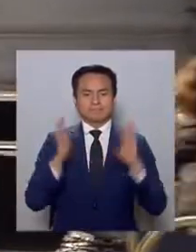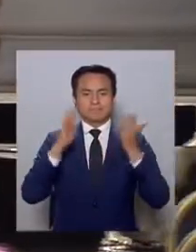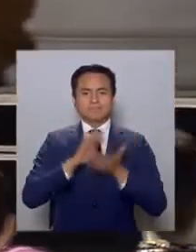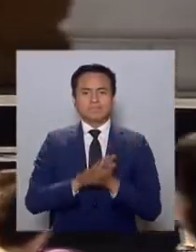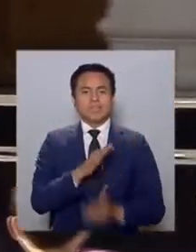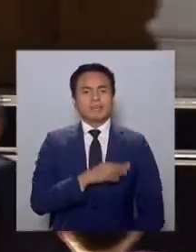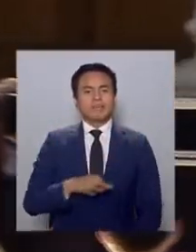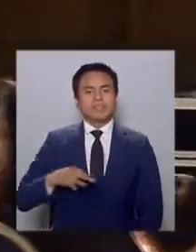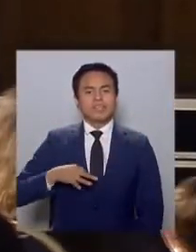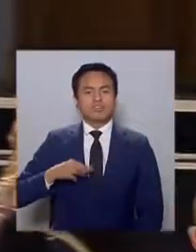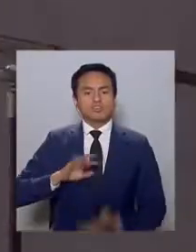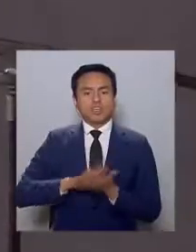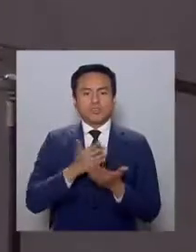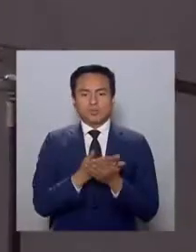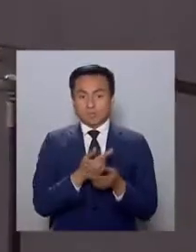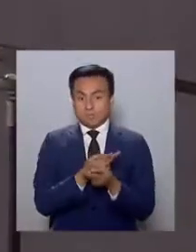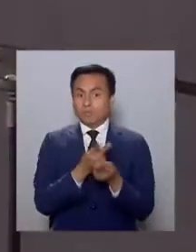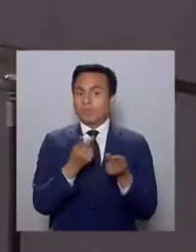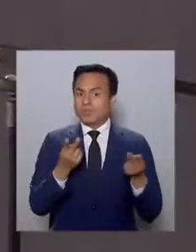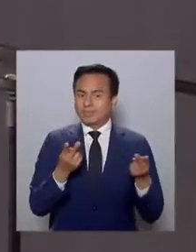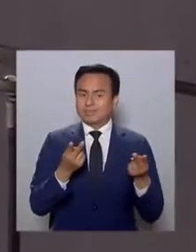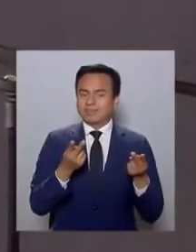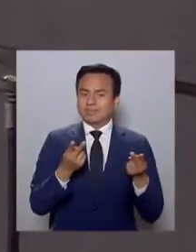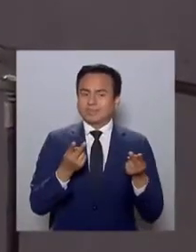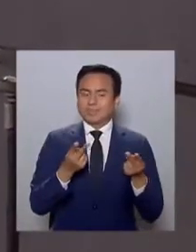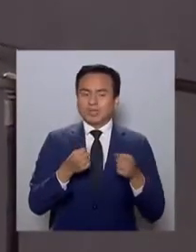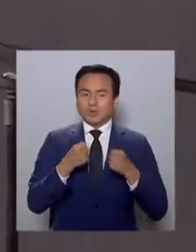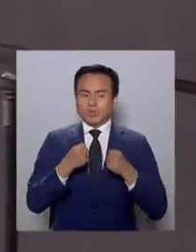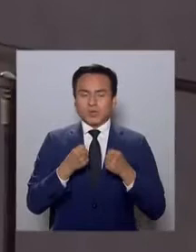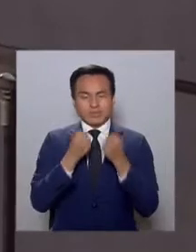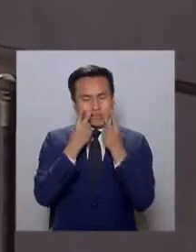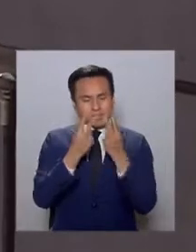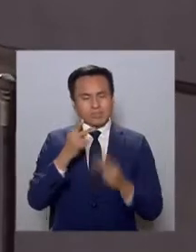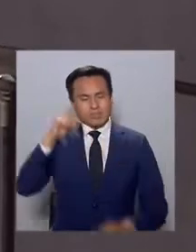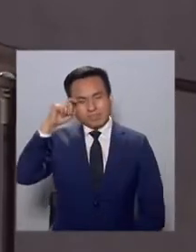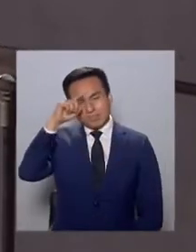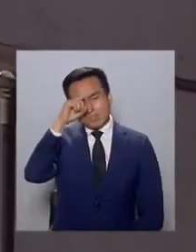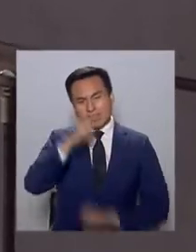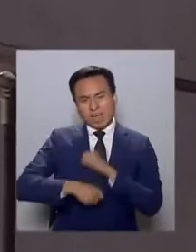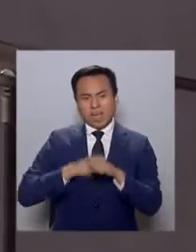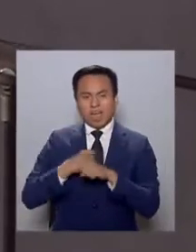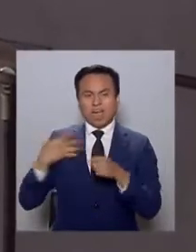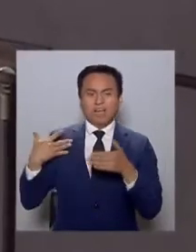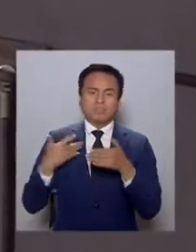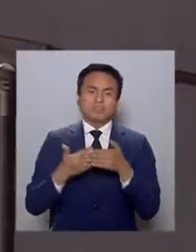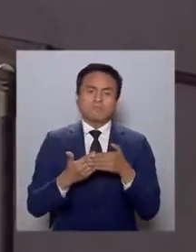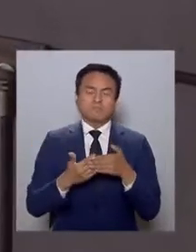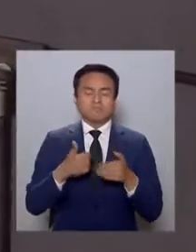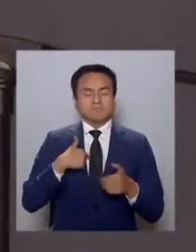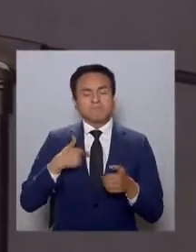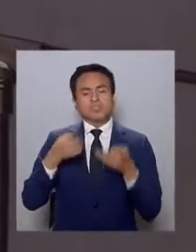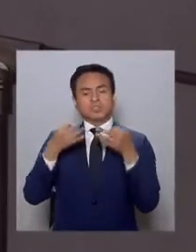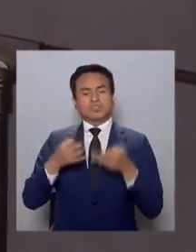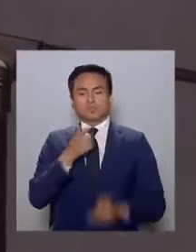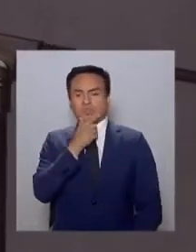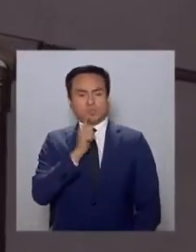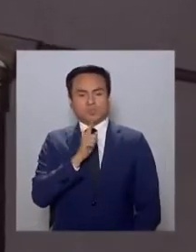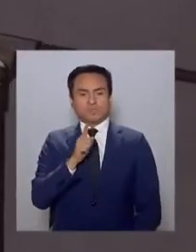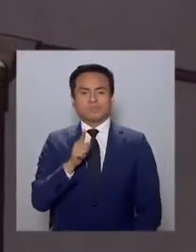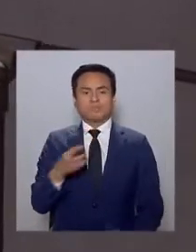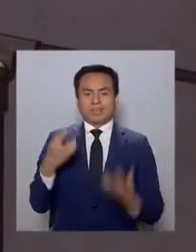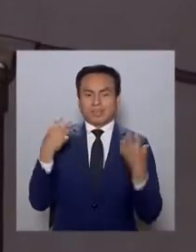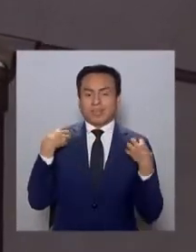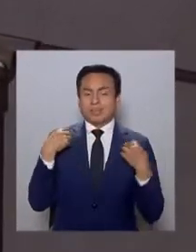En el Ministerio de Salud Pública, qué intenso hemos visto lo difícil que ha sido estos años, pero no me cabe ninguna duda de que lo